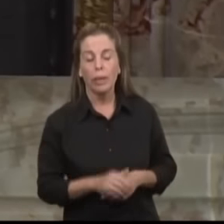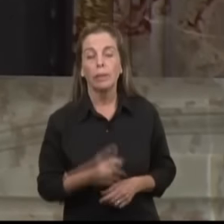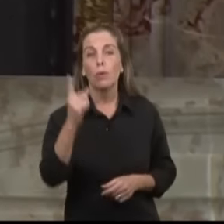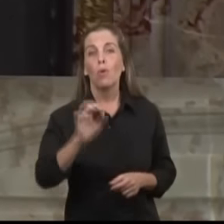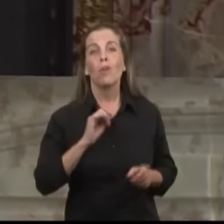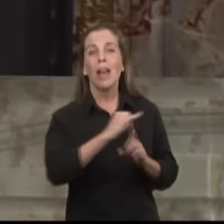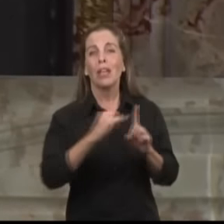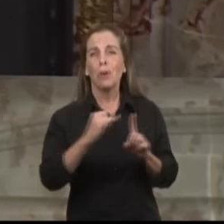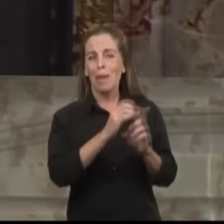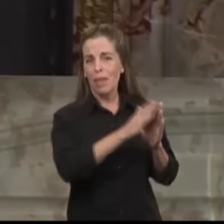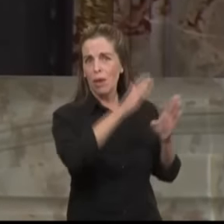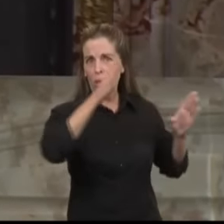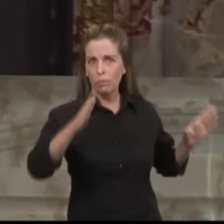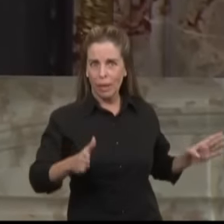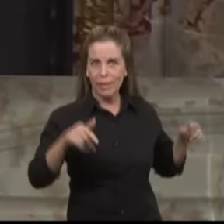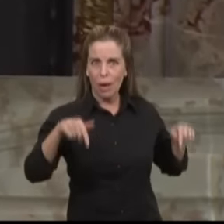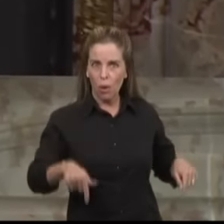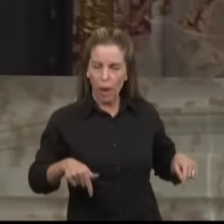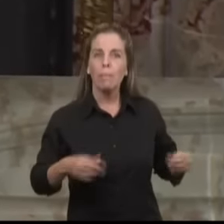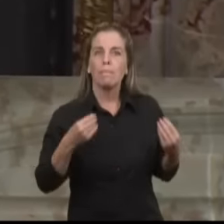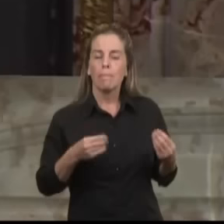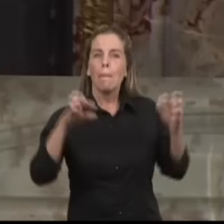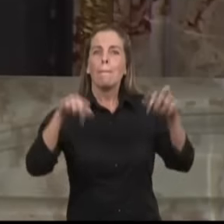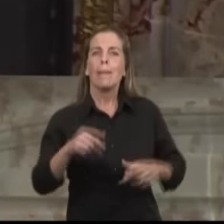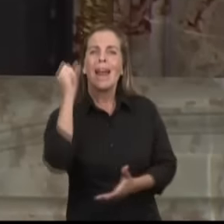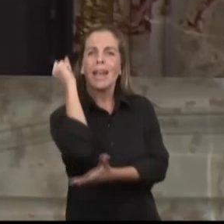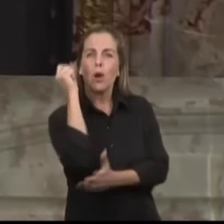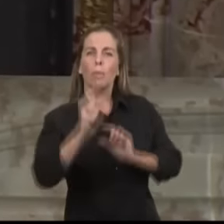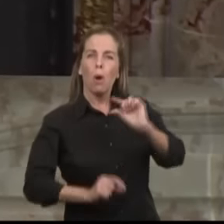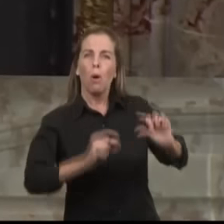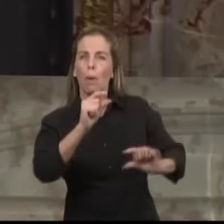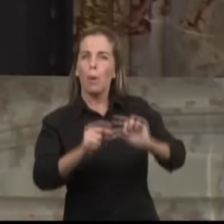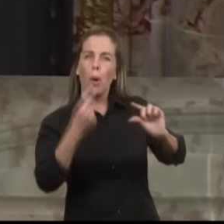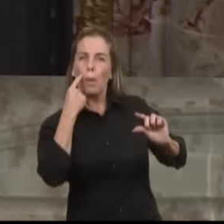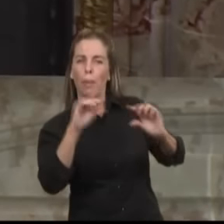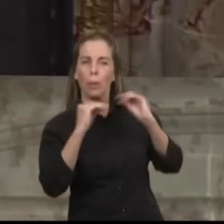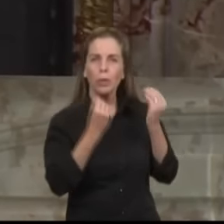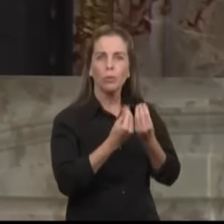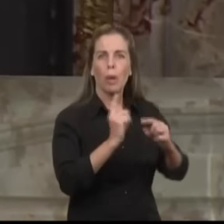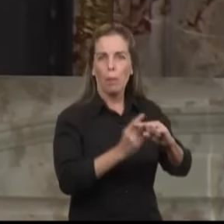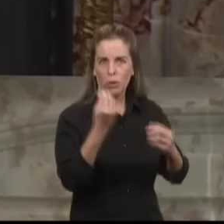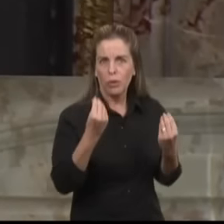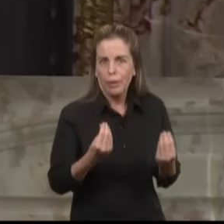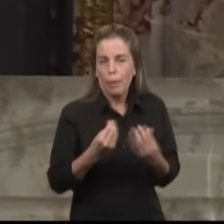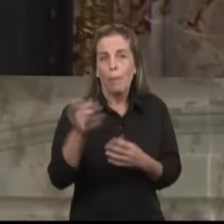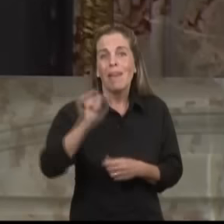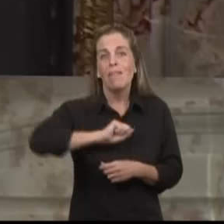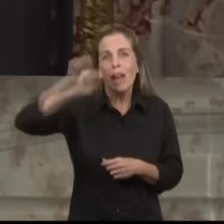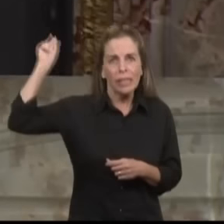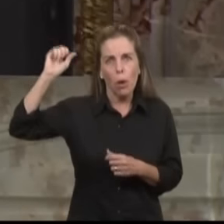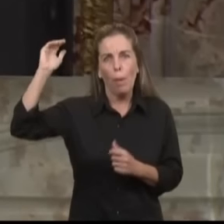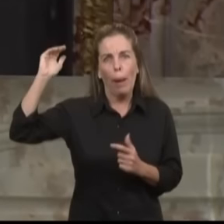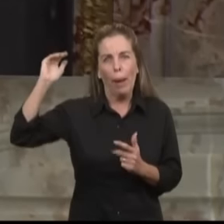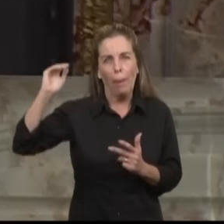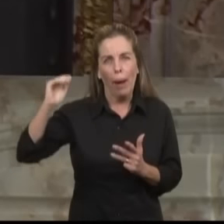de esfuerzos, nuestro programa empezó a arrojar sus primeros resultados. La inflación se ha desplomado, pasando de una